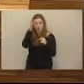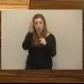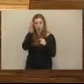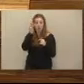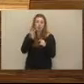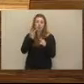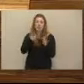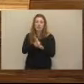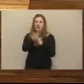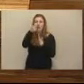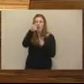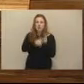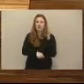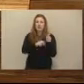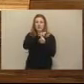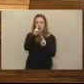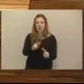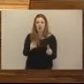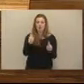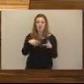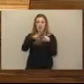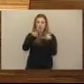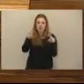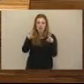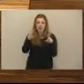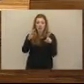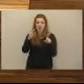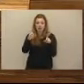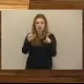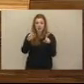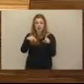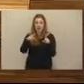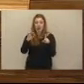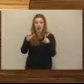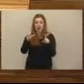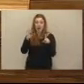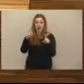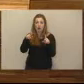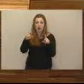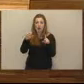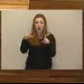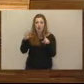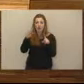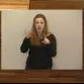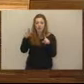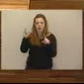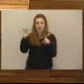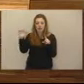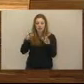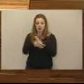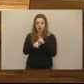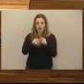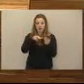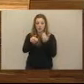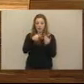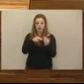internacionales a las empresas transnacionales. El TTIP, señorías, es una transferencia de poder de